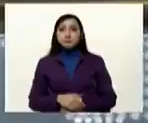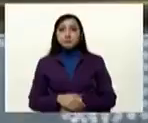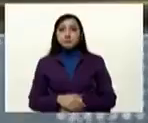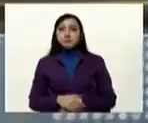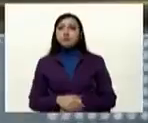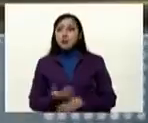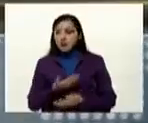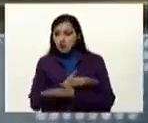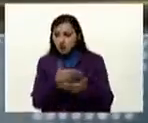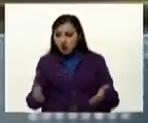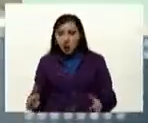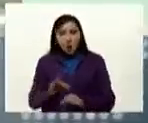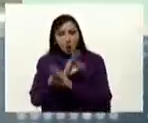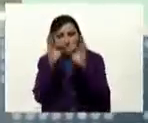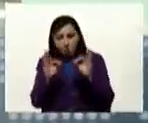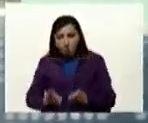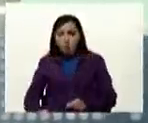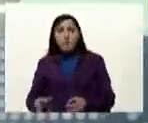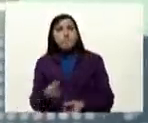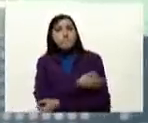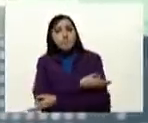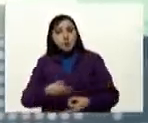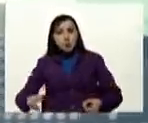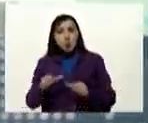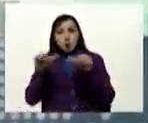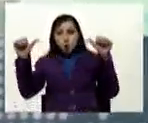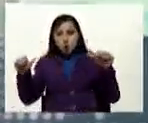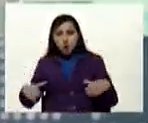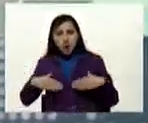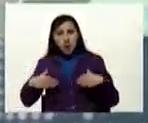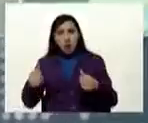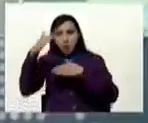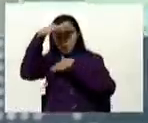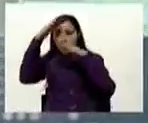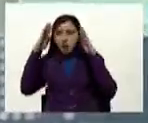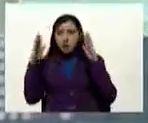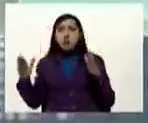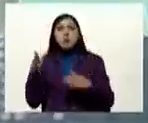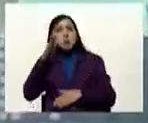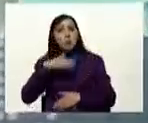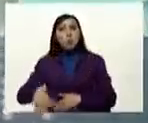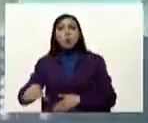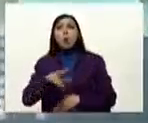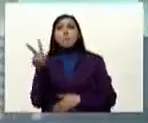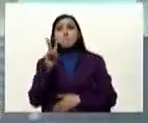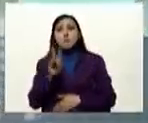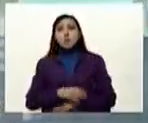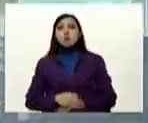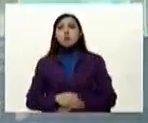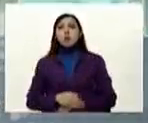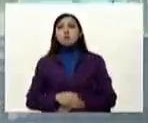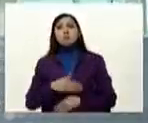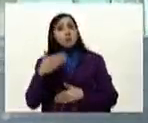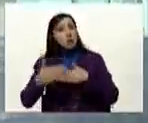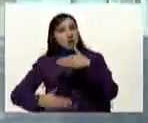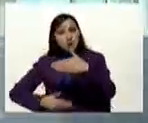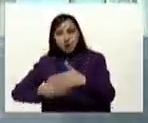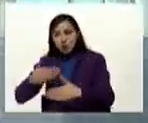Garantizan la fórmula perfecta para el sistema de salud público venezolano en fase de construcción